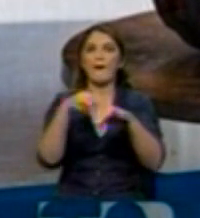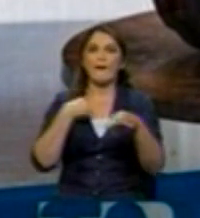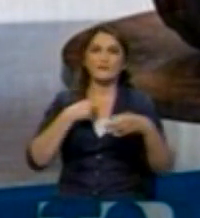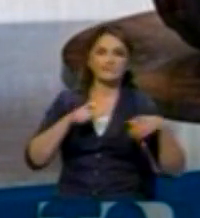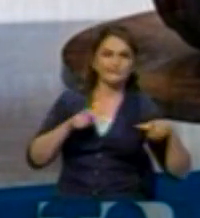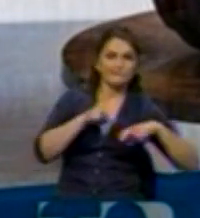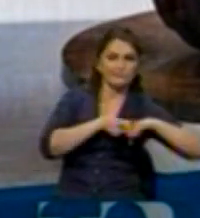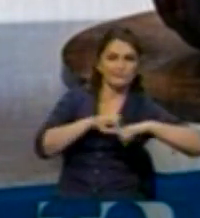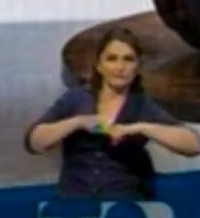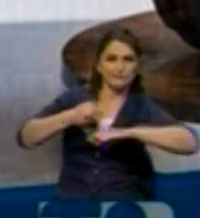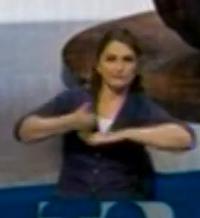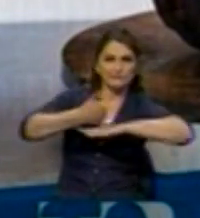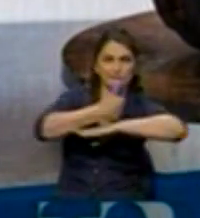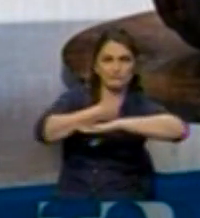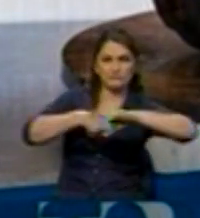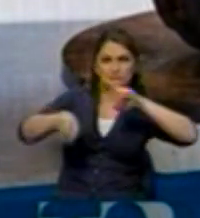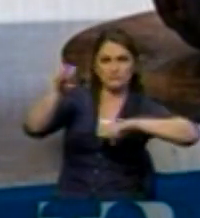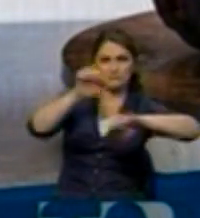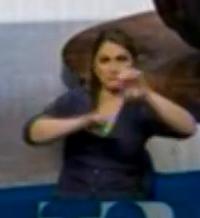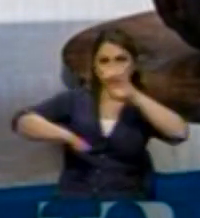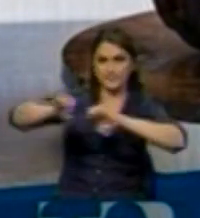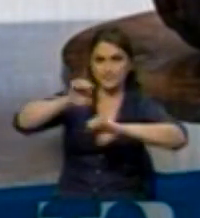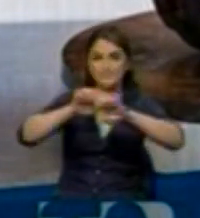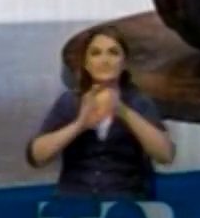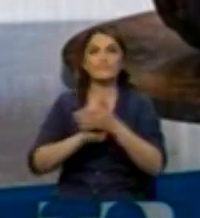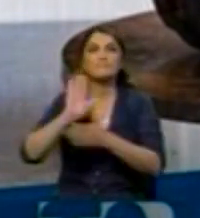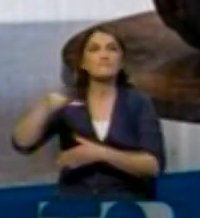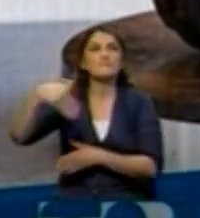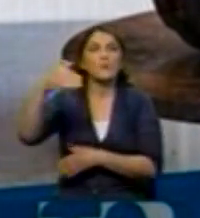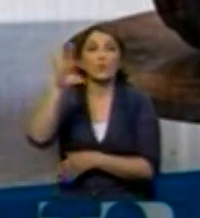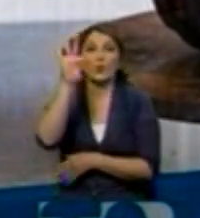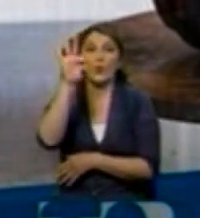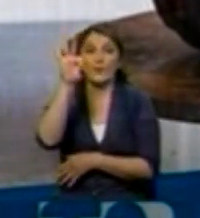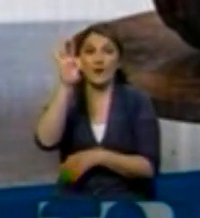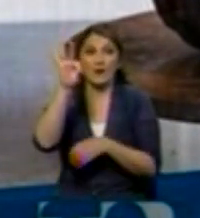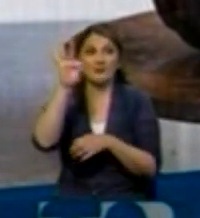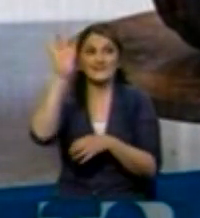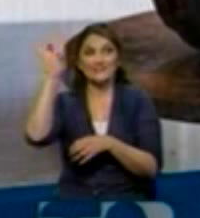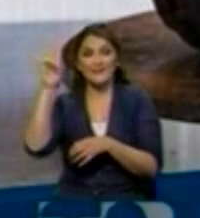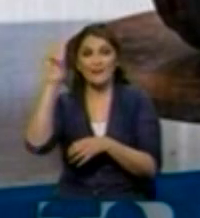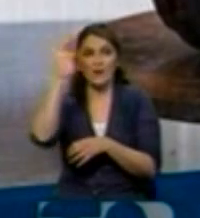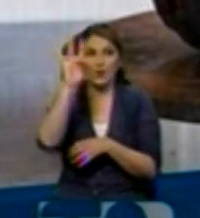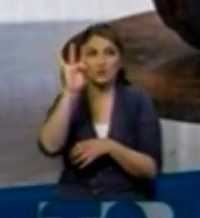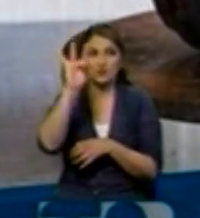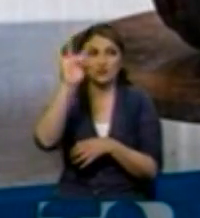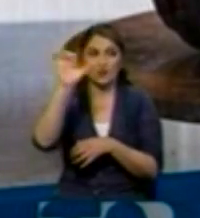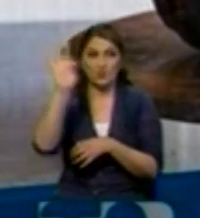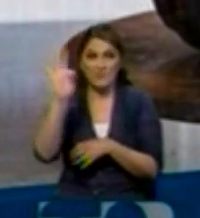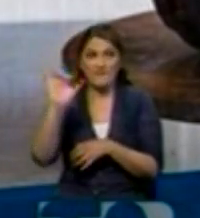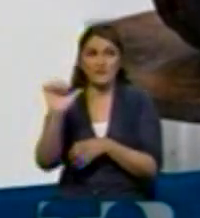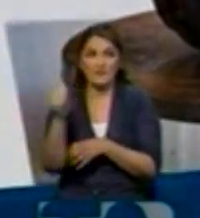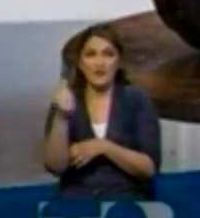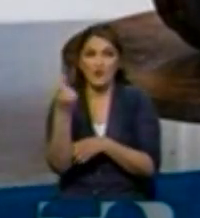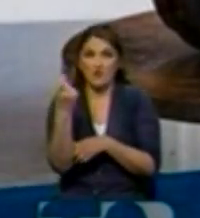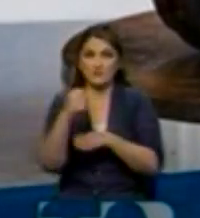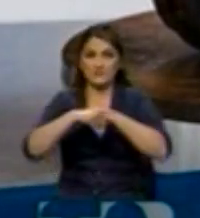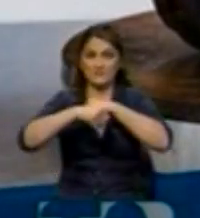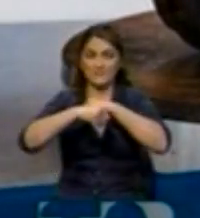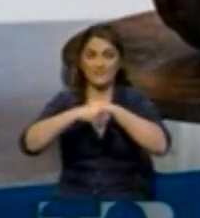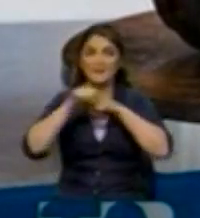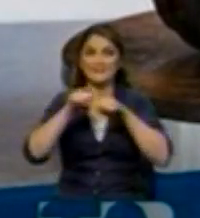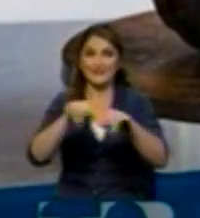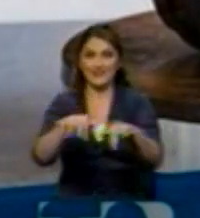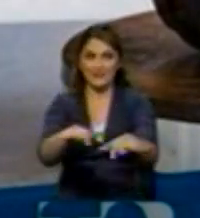las 7 de la mañana, el lunes 9 de septiembre en la tarde y nuevamente martes 10 y miércoles 11 de septiembre en la mañana. Los jueces